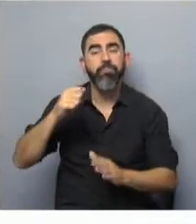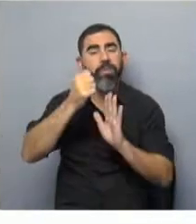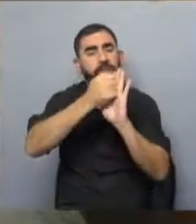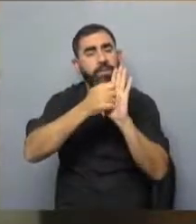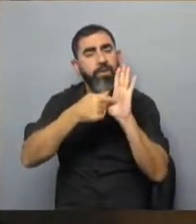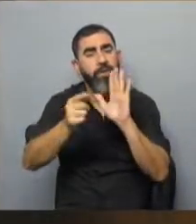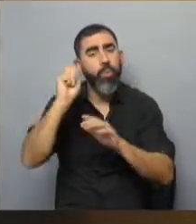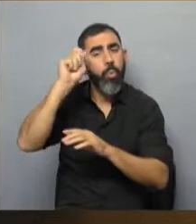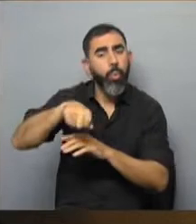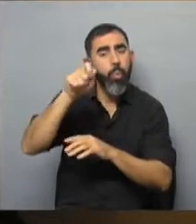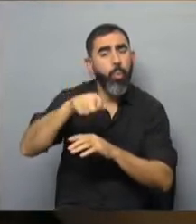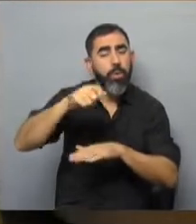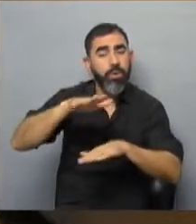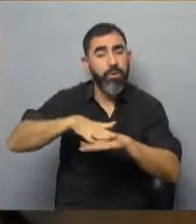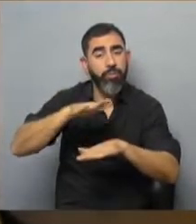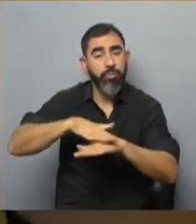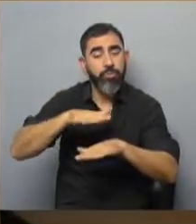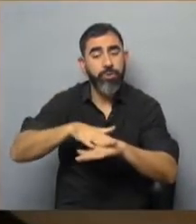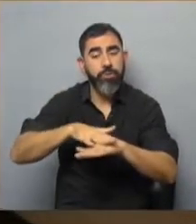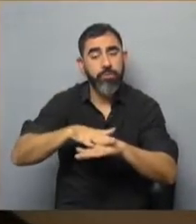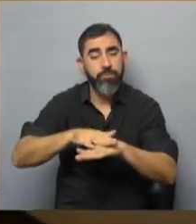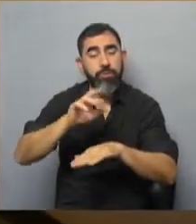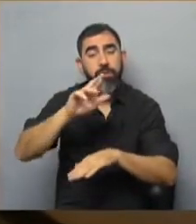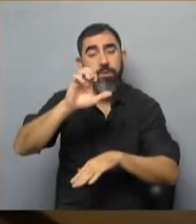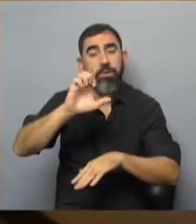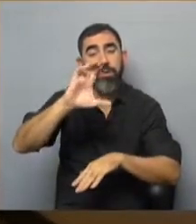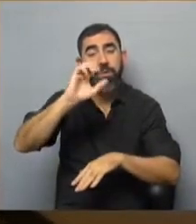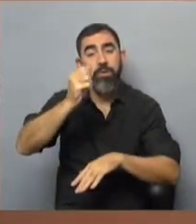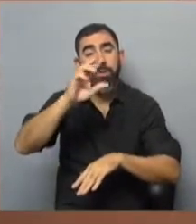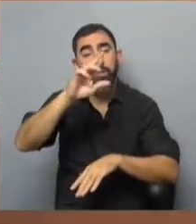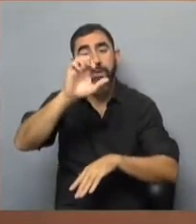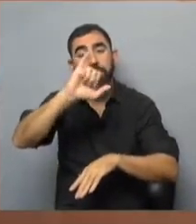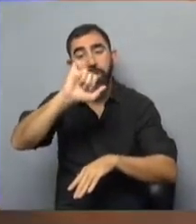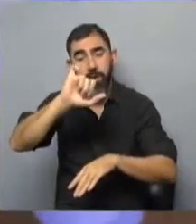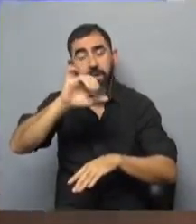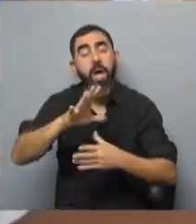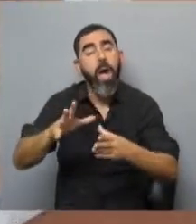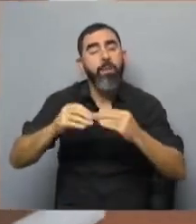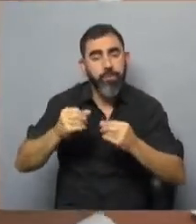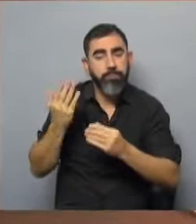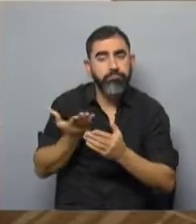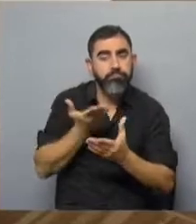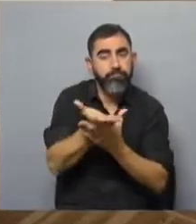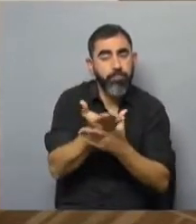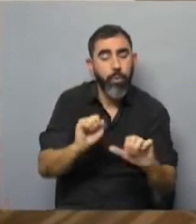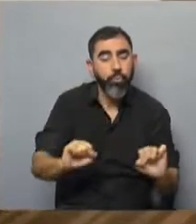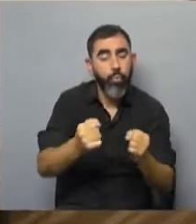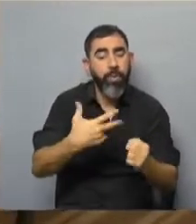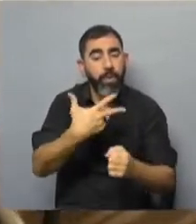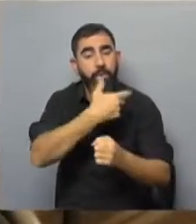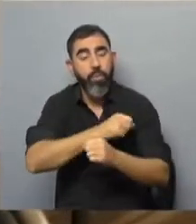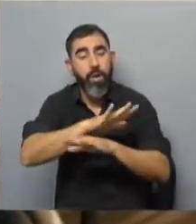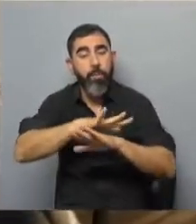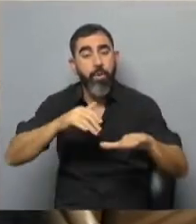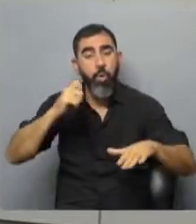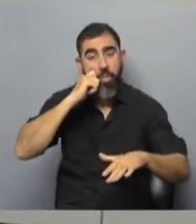del juez del Tribunal de lo Contencioso Administrativo Alejandro Recarey, que aceptó un recurso de amparo para suspender la vacunación en